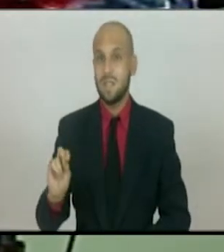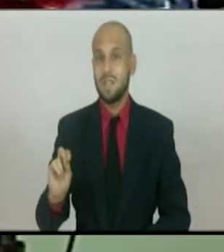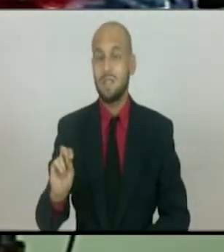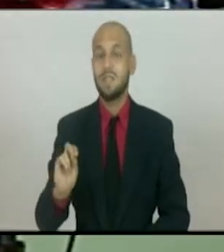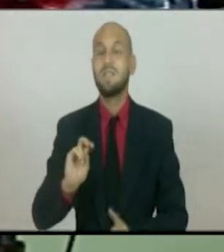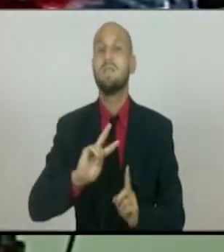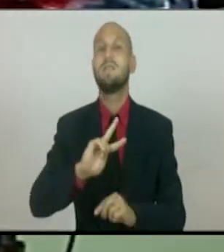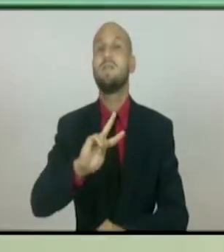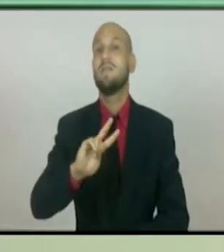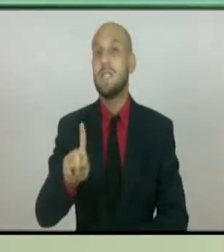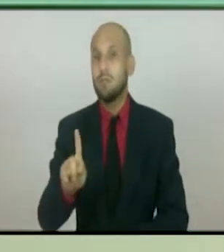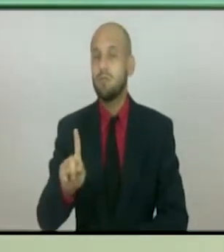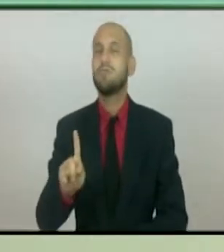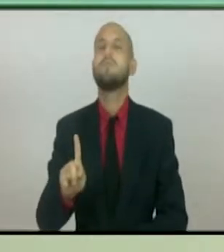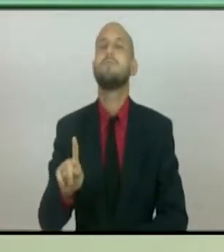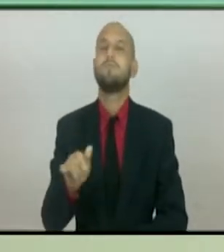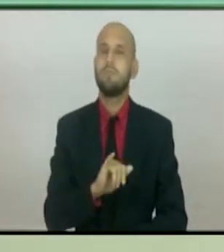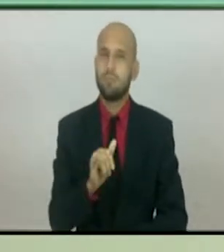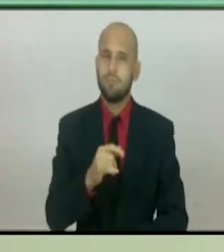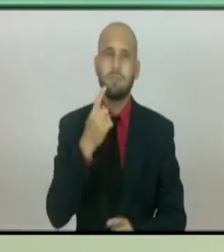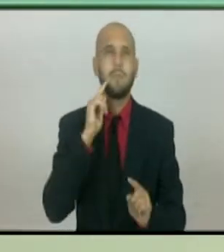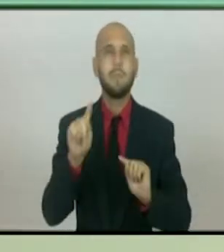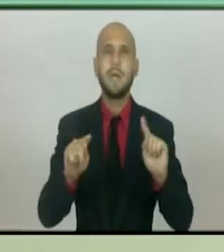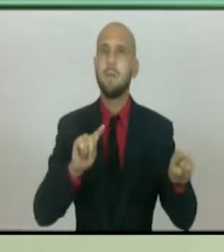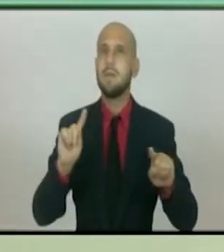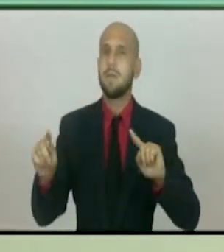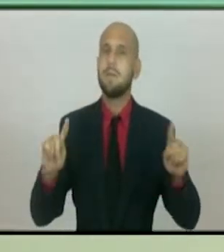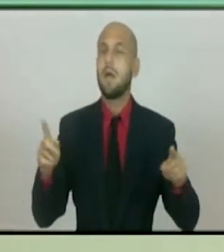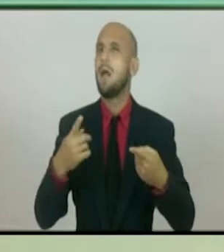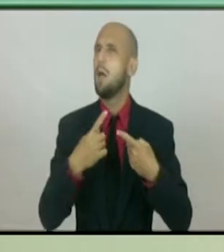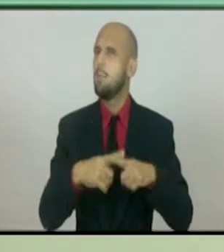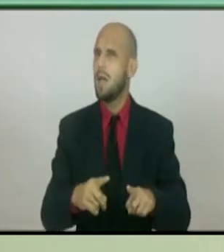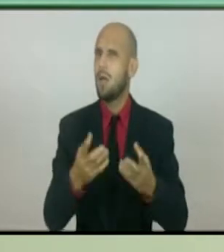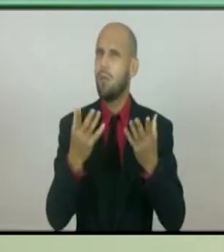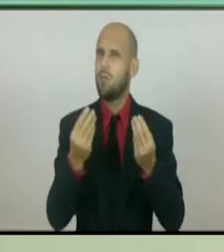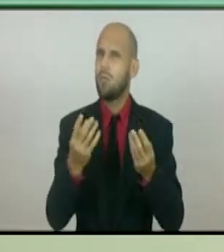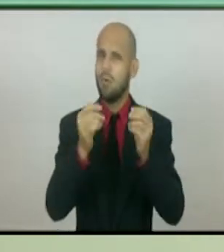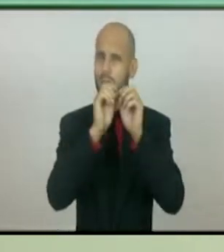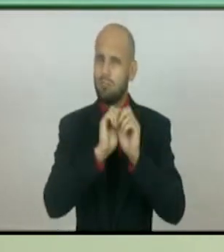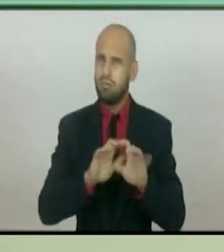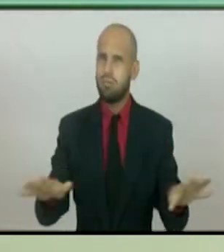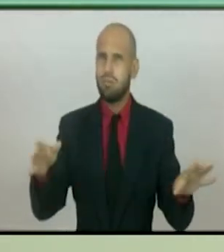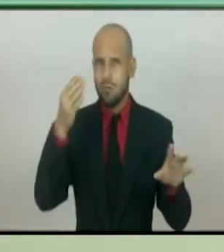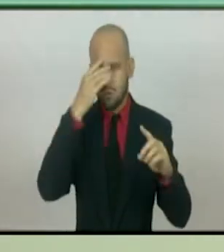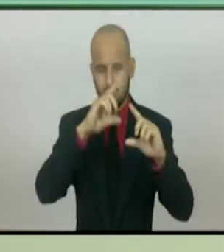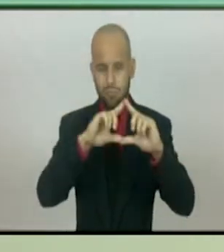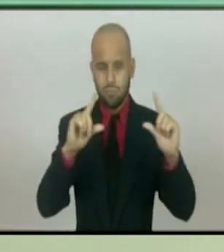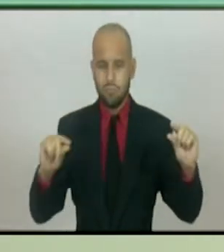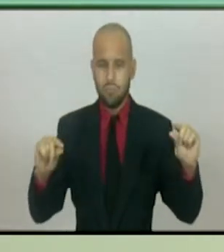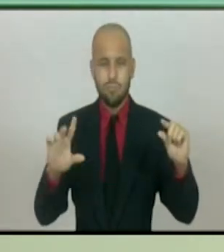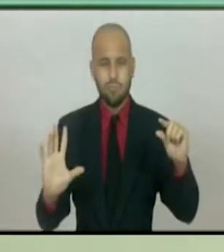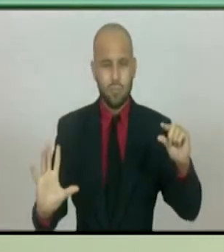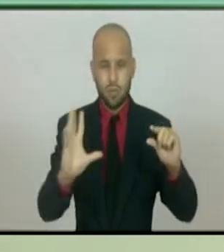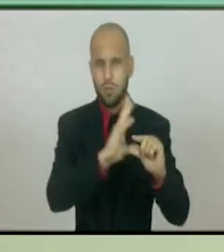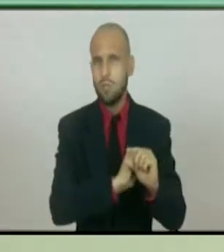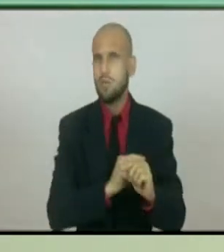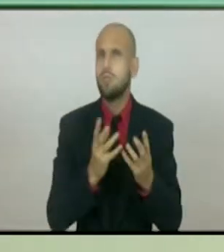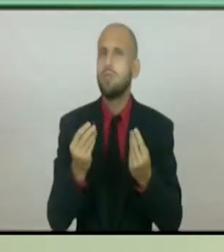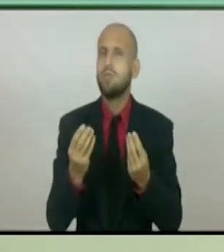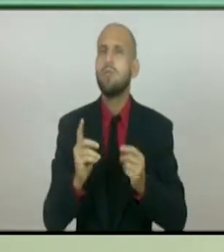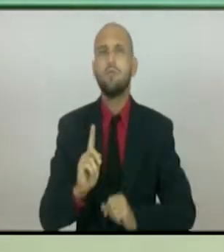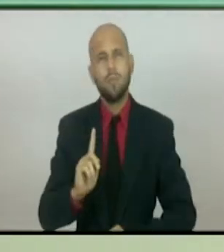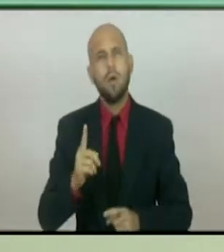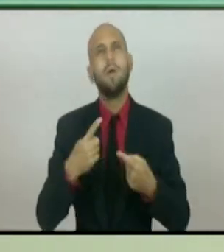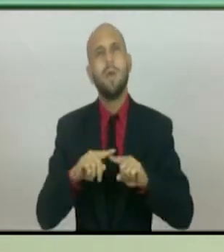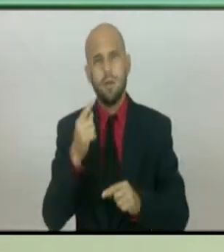2021 reportándolo, sin llegar a tener una transmisión declarada al país. O sea que no estamos en transmisión de dengue, pero